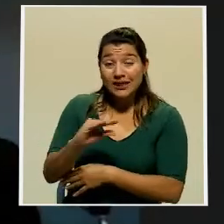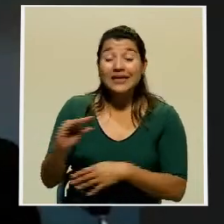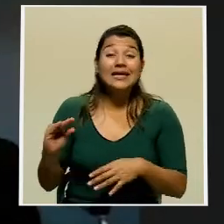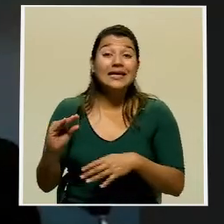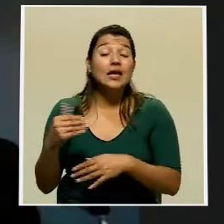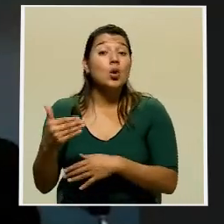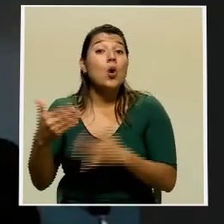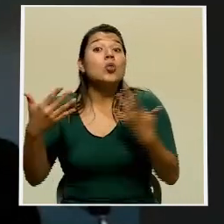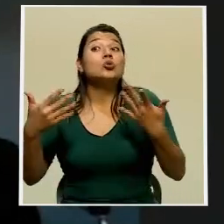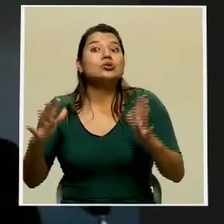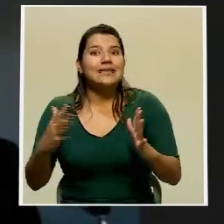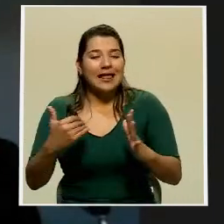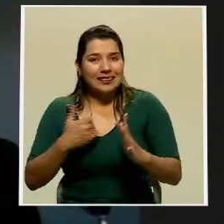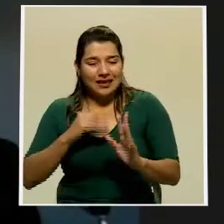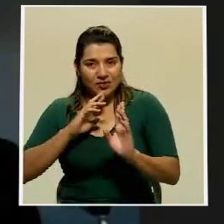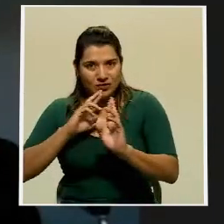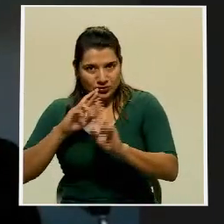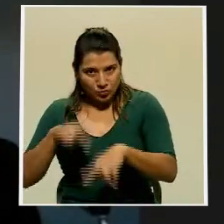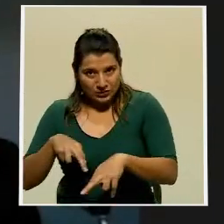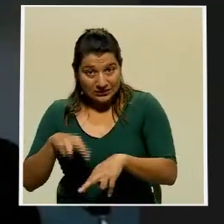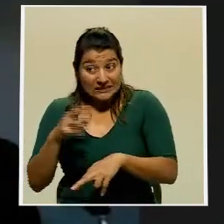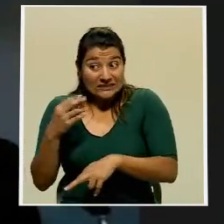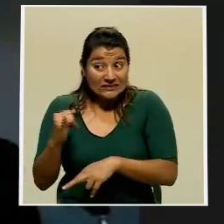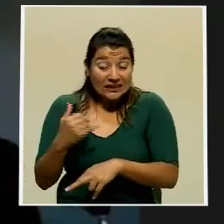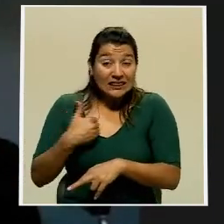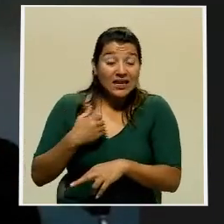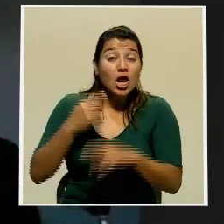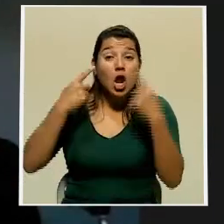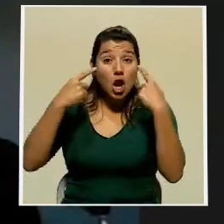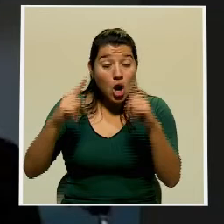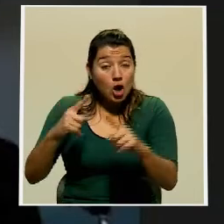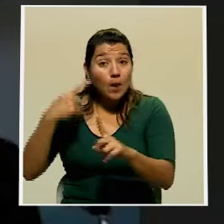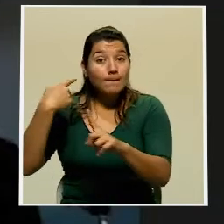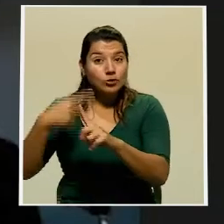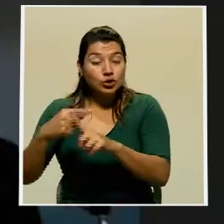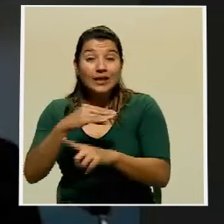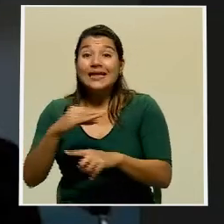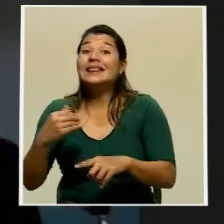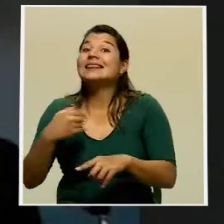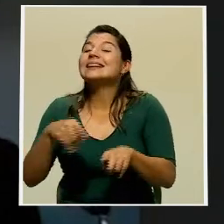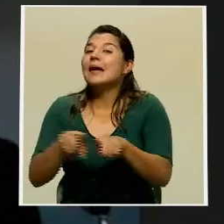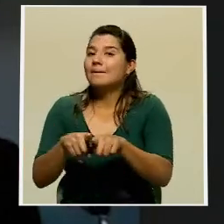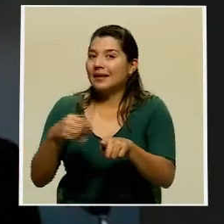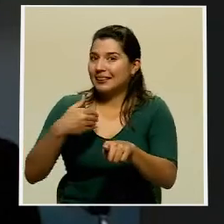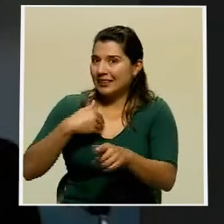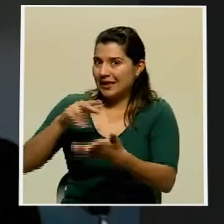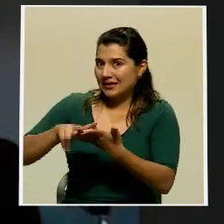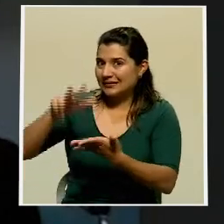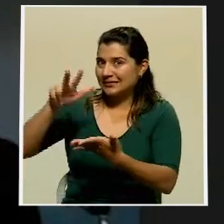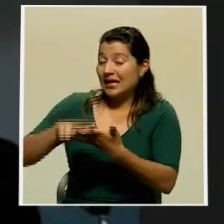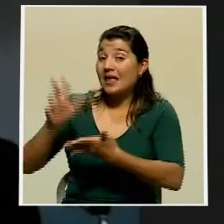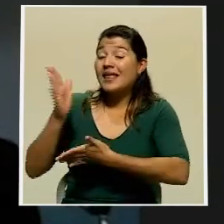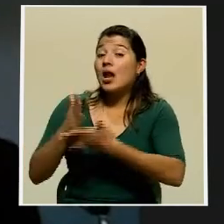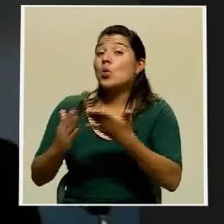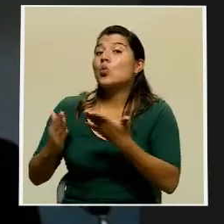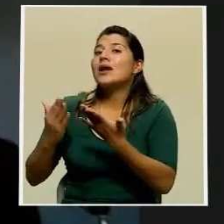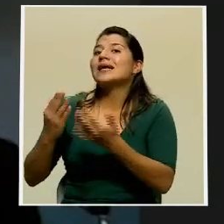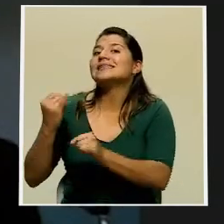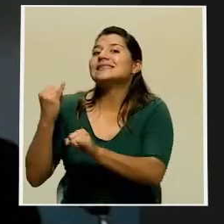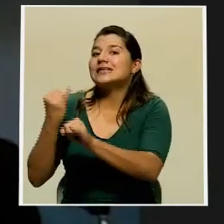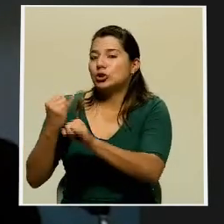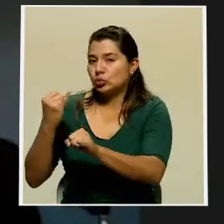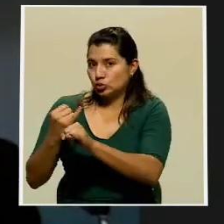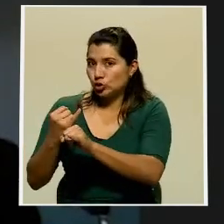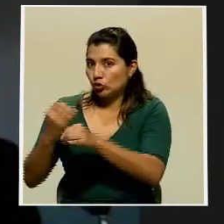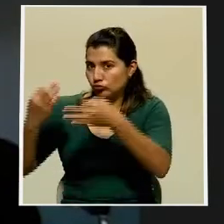pronto como haya resultados, y si es que son positivos y además tienen la aprobación de una agencia regulatoria estricta, se